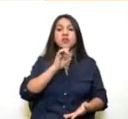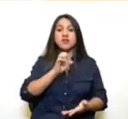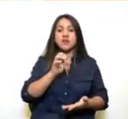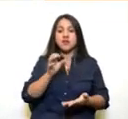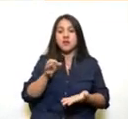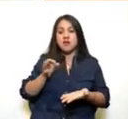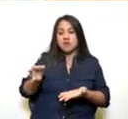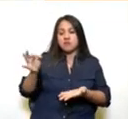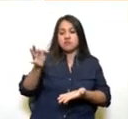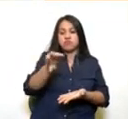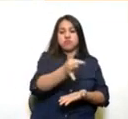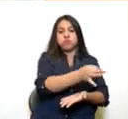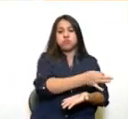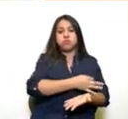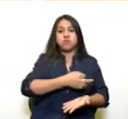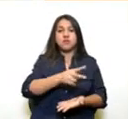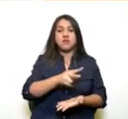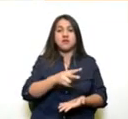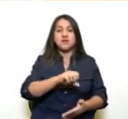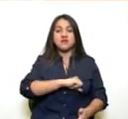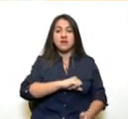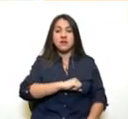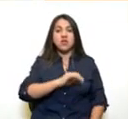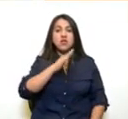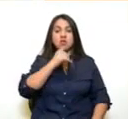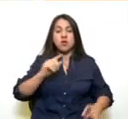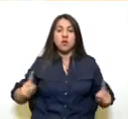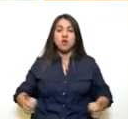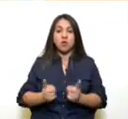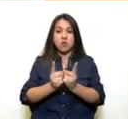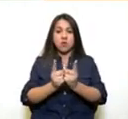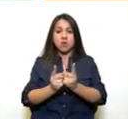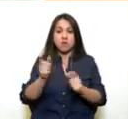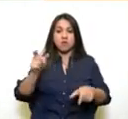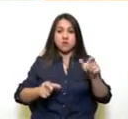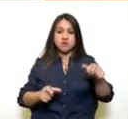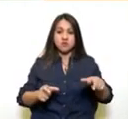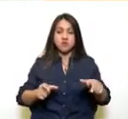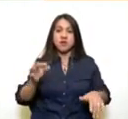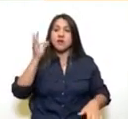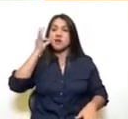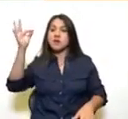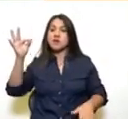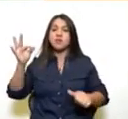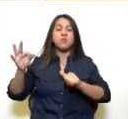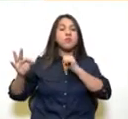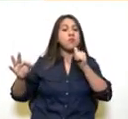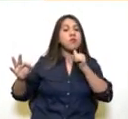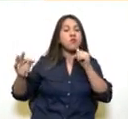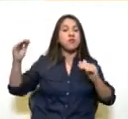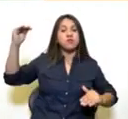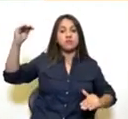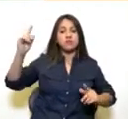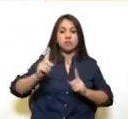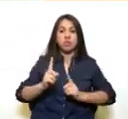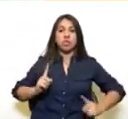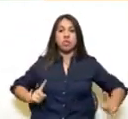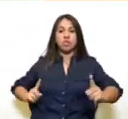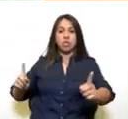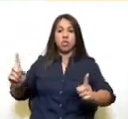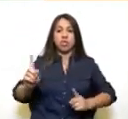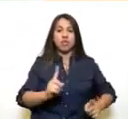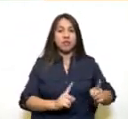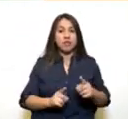habla que no hay encuentro horizontal entre personas distintos estados socioeconómicos como como ve que está de acuerdo con lo que él